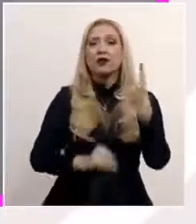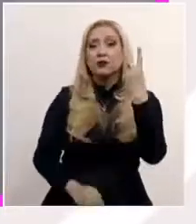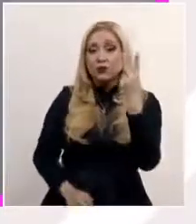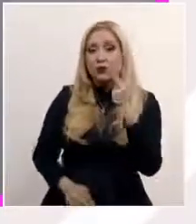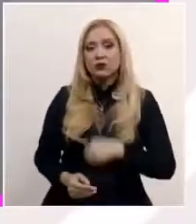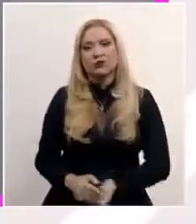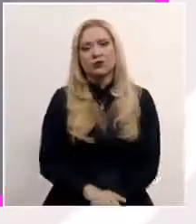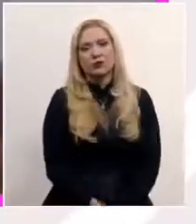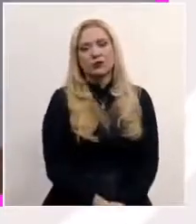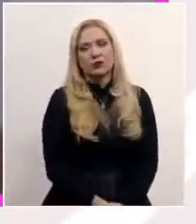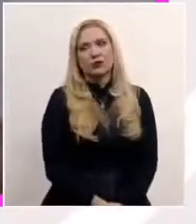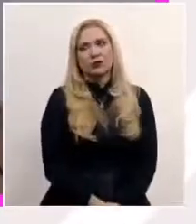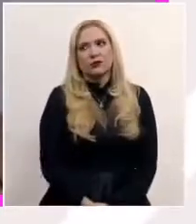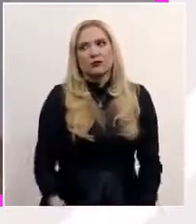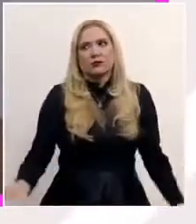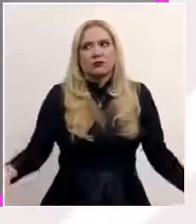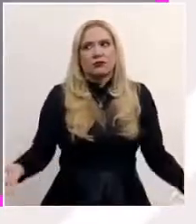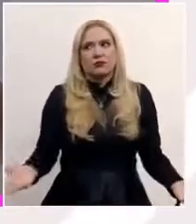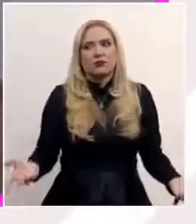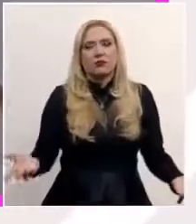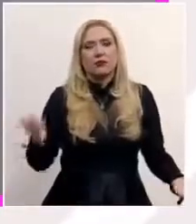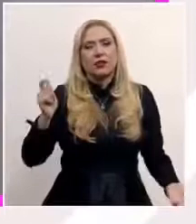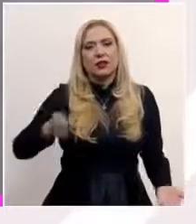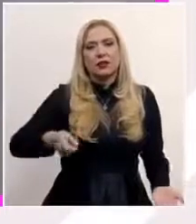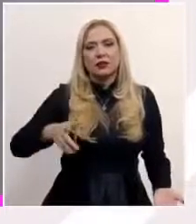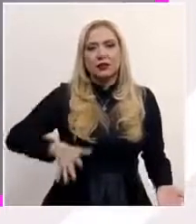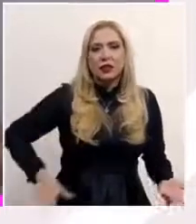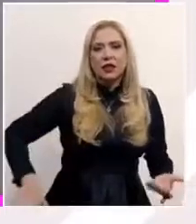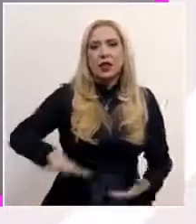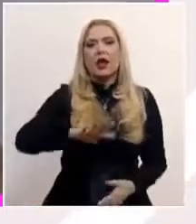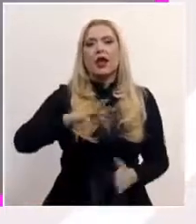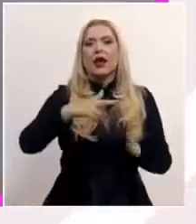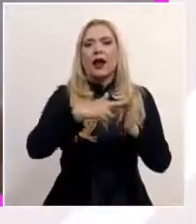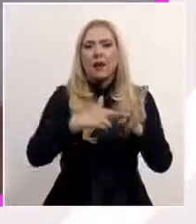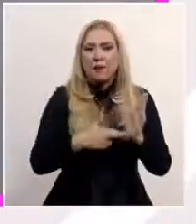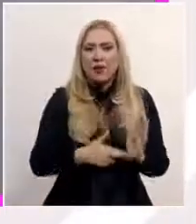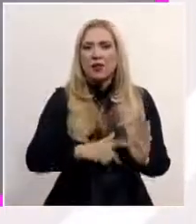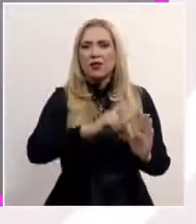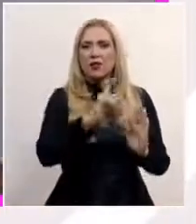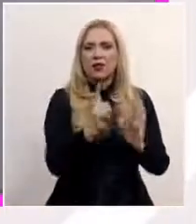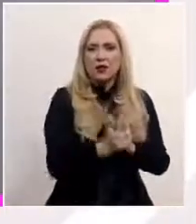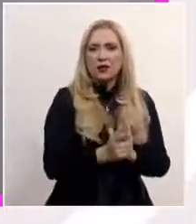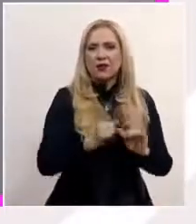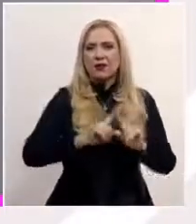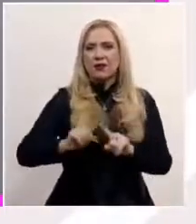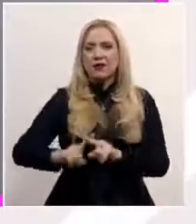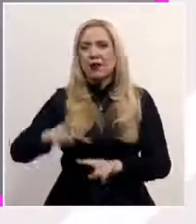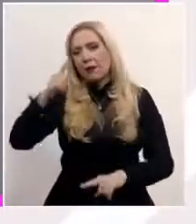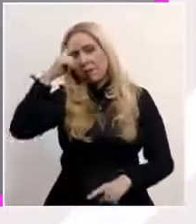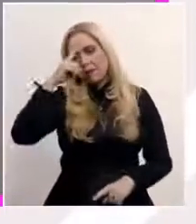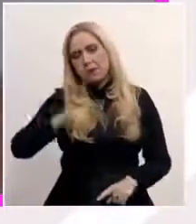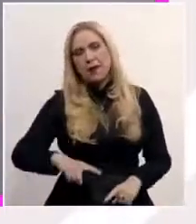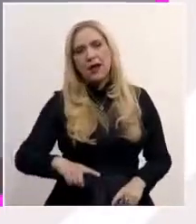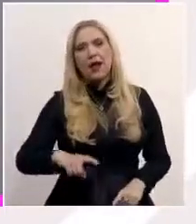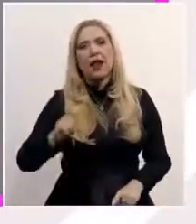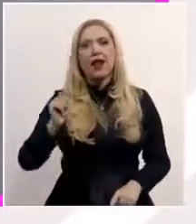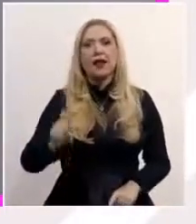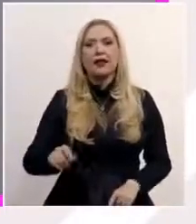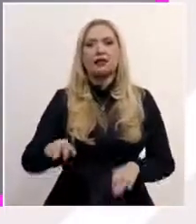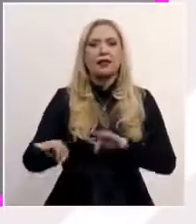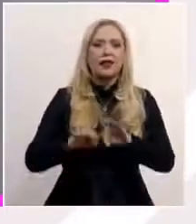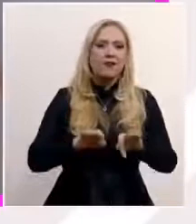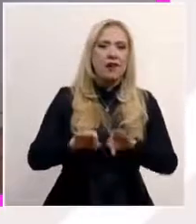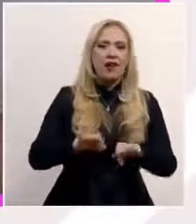¿Y por qué? Porque de entrada, desde políticas públicas que generen o que impulsen la conciliación entre la vida laboral